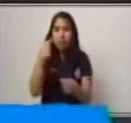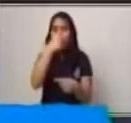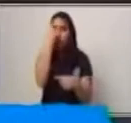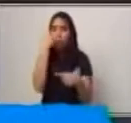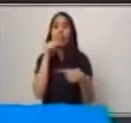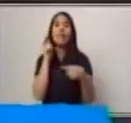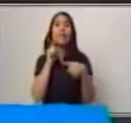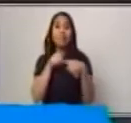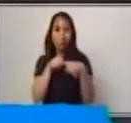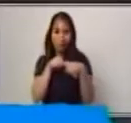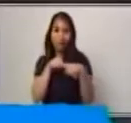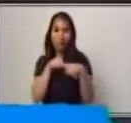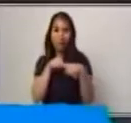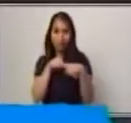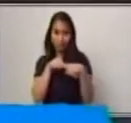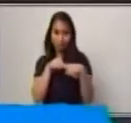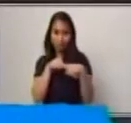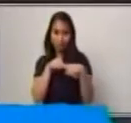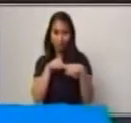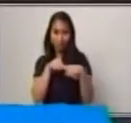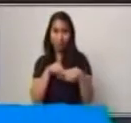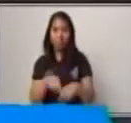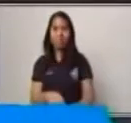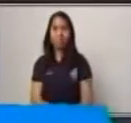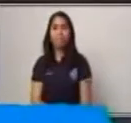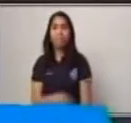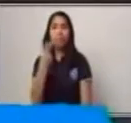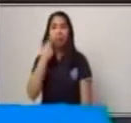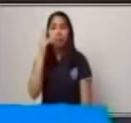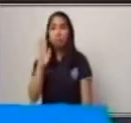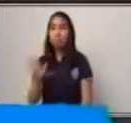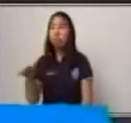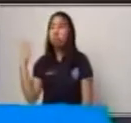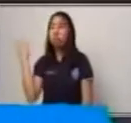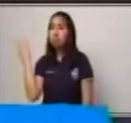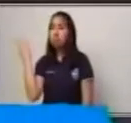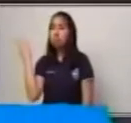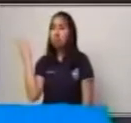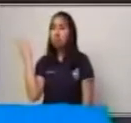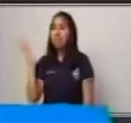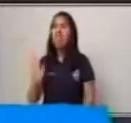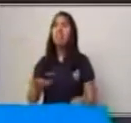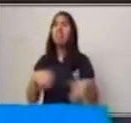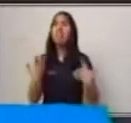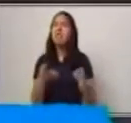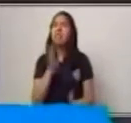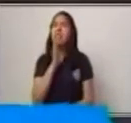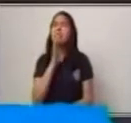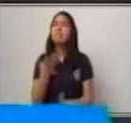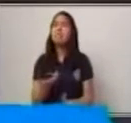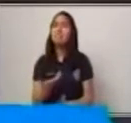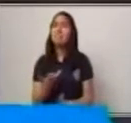habla. ¿De qué estamos hablando? Del gato.